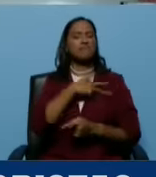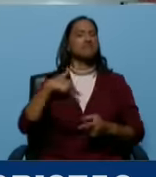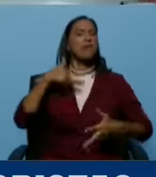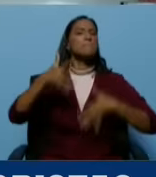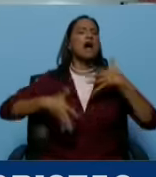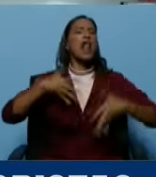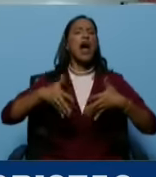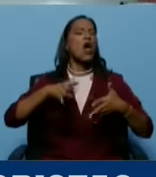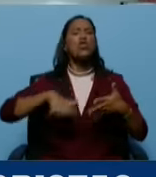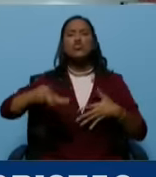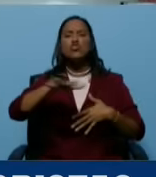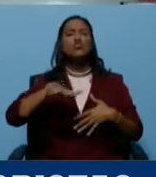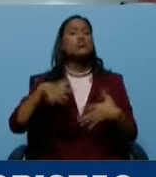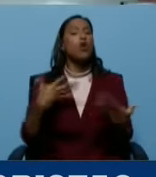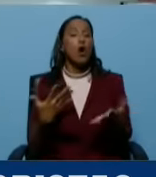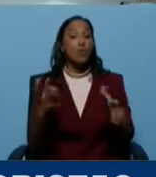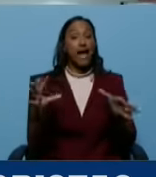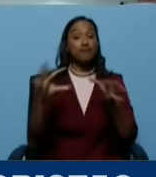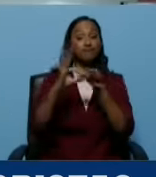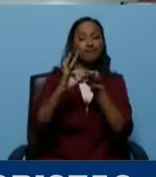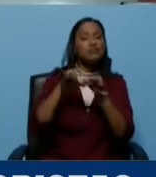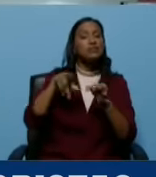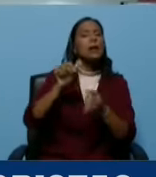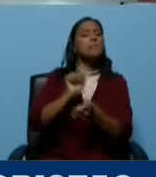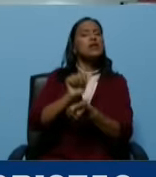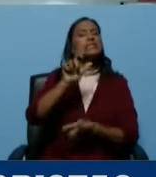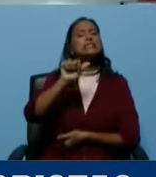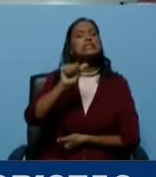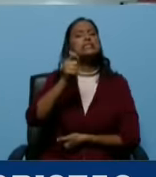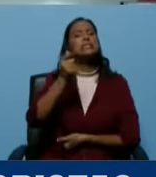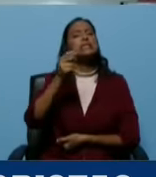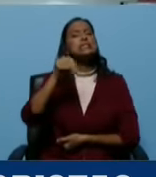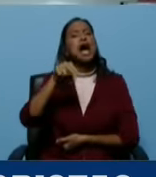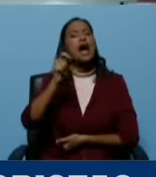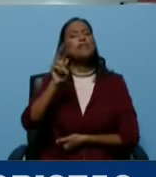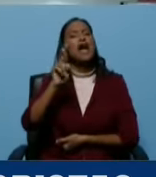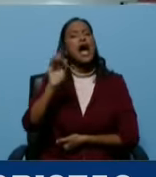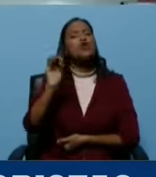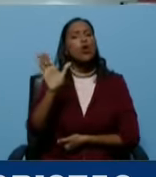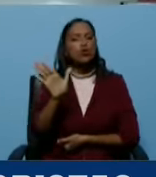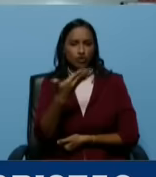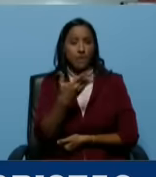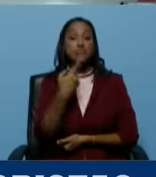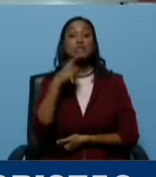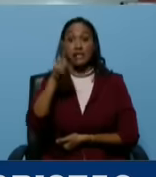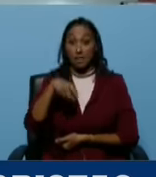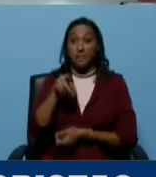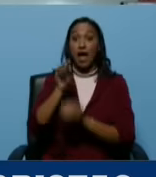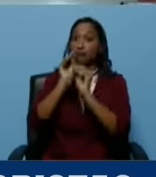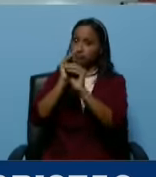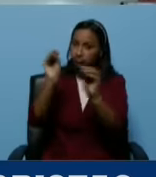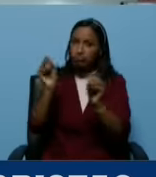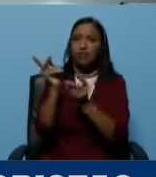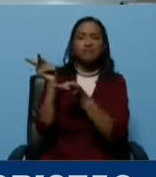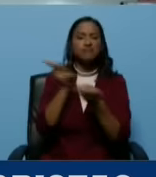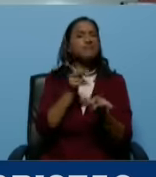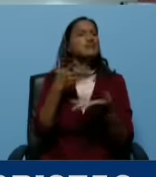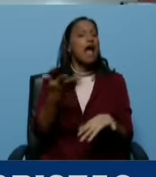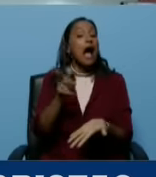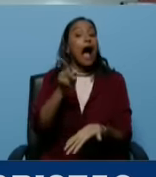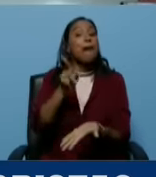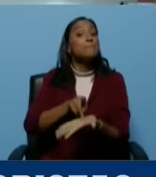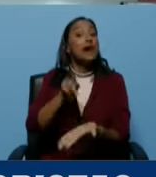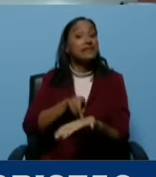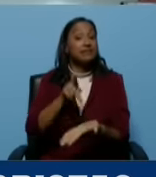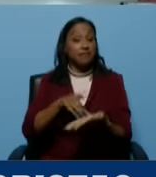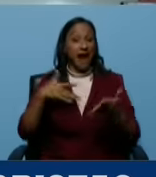Pran con el alias de Santa Rosa. Dice que también fue invitado a participar en